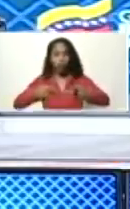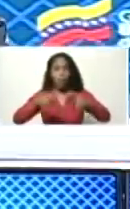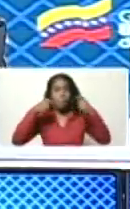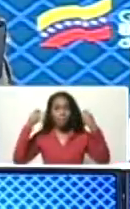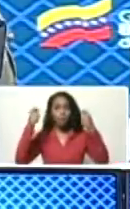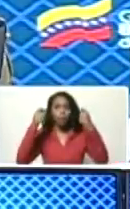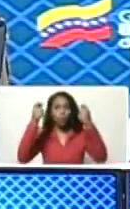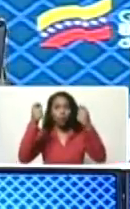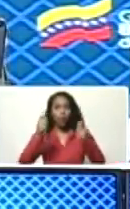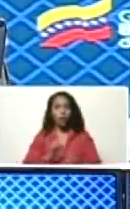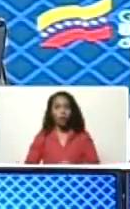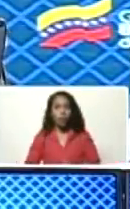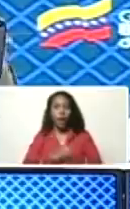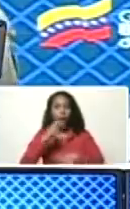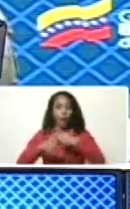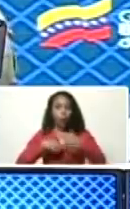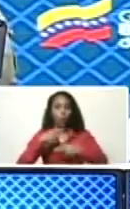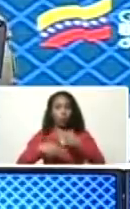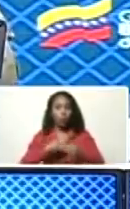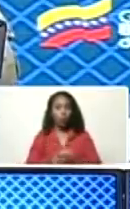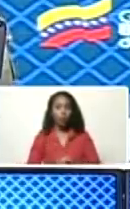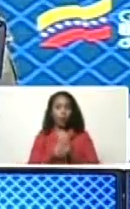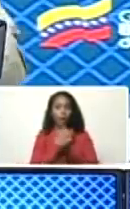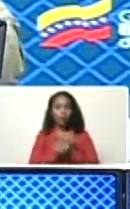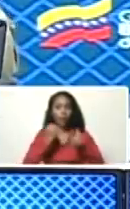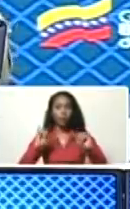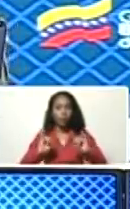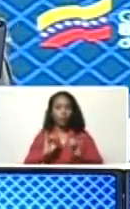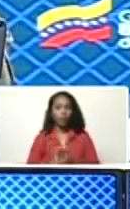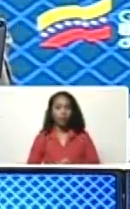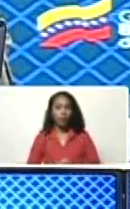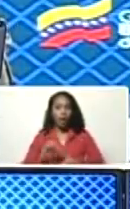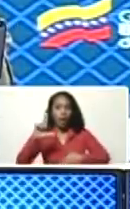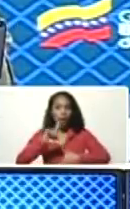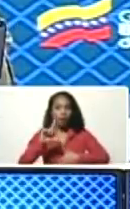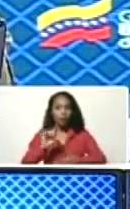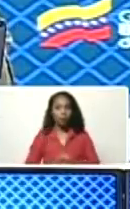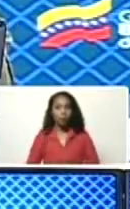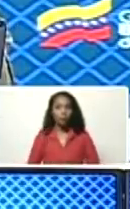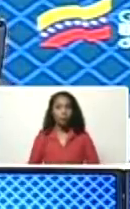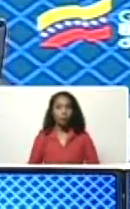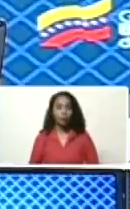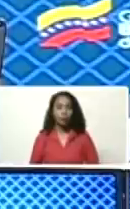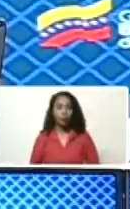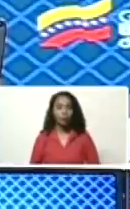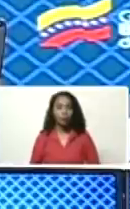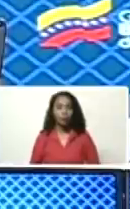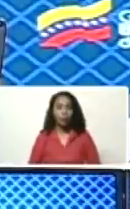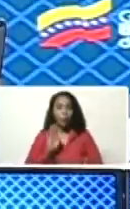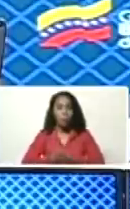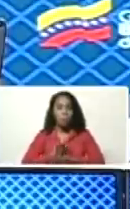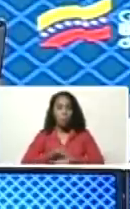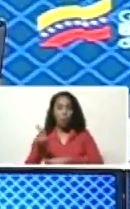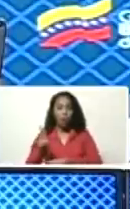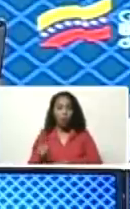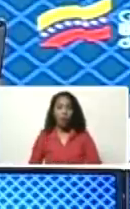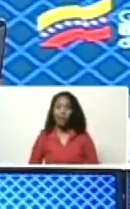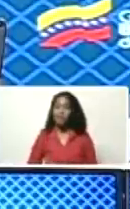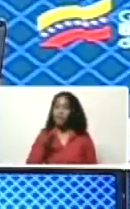popular, revolucionario, independentista, latinoamericanista. Por eso es tan